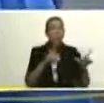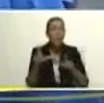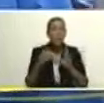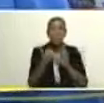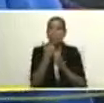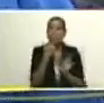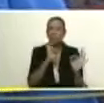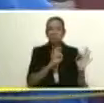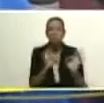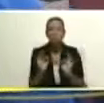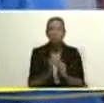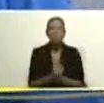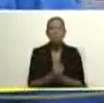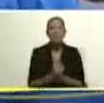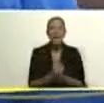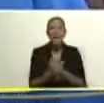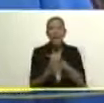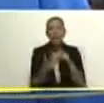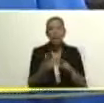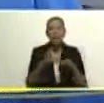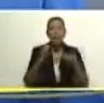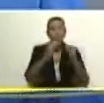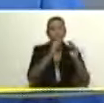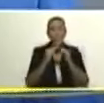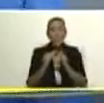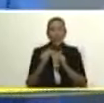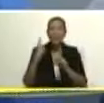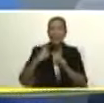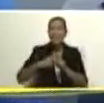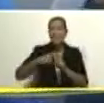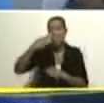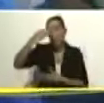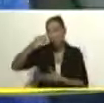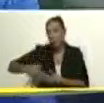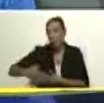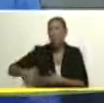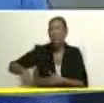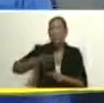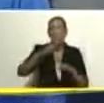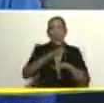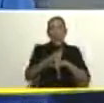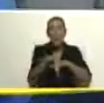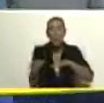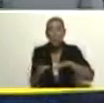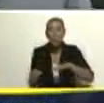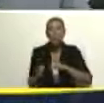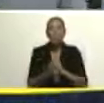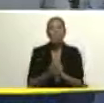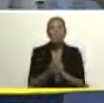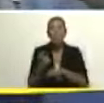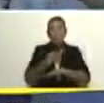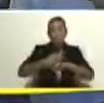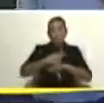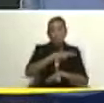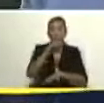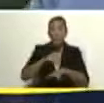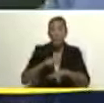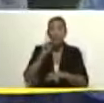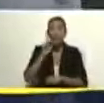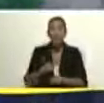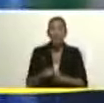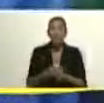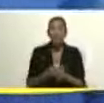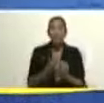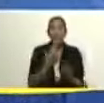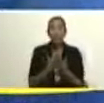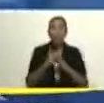recuperadas entre el poder popular, los gobiernos municipales, el gobierno regional y el gobierno nacional de